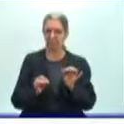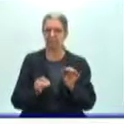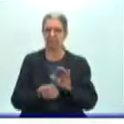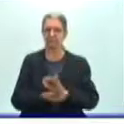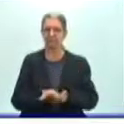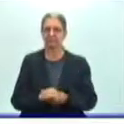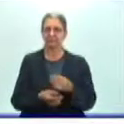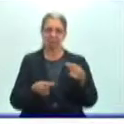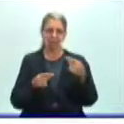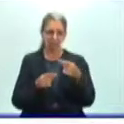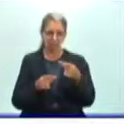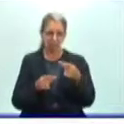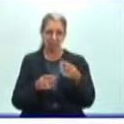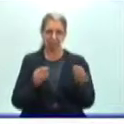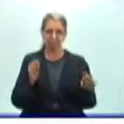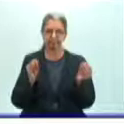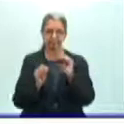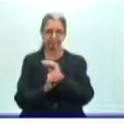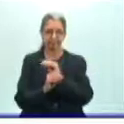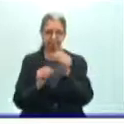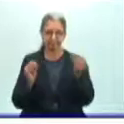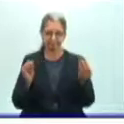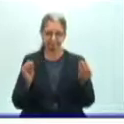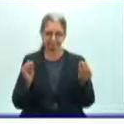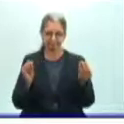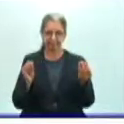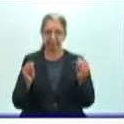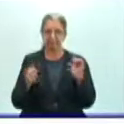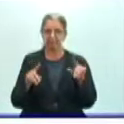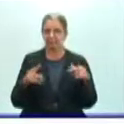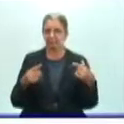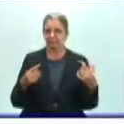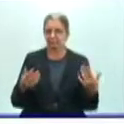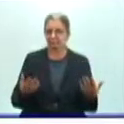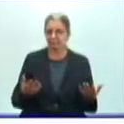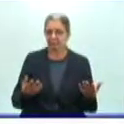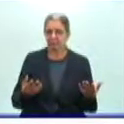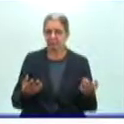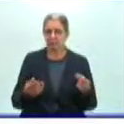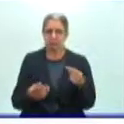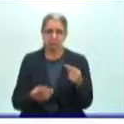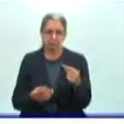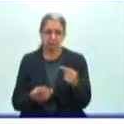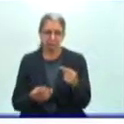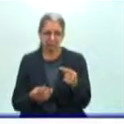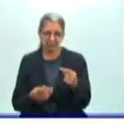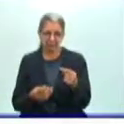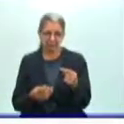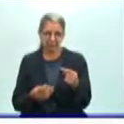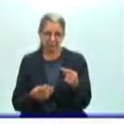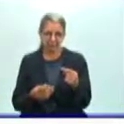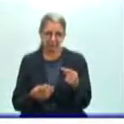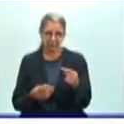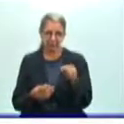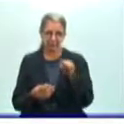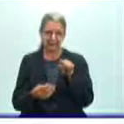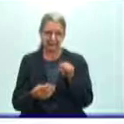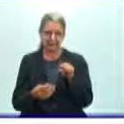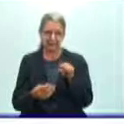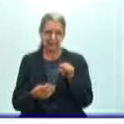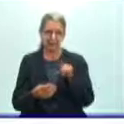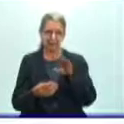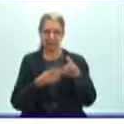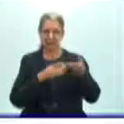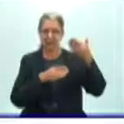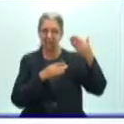iguales, puedo sustituir por la sustracción de los arcos que acabamos de